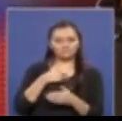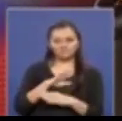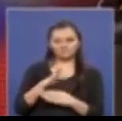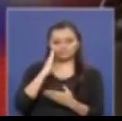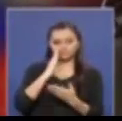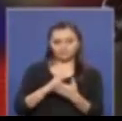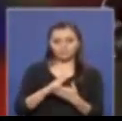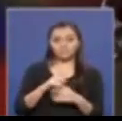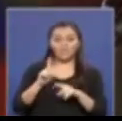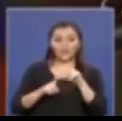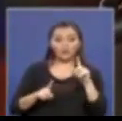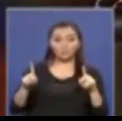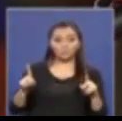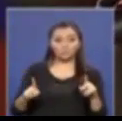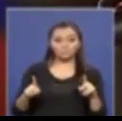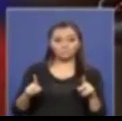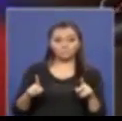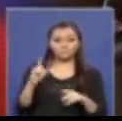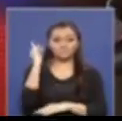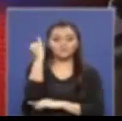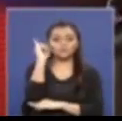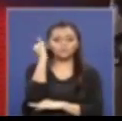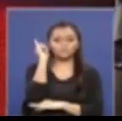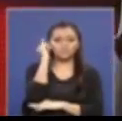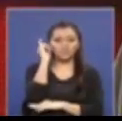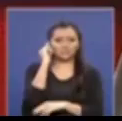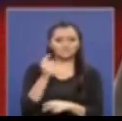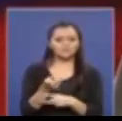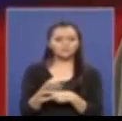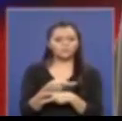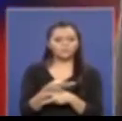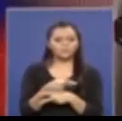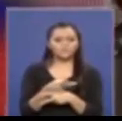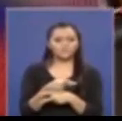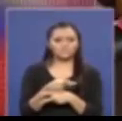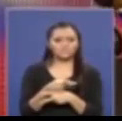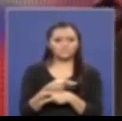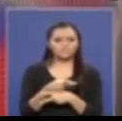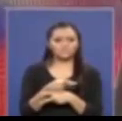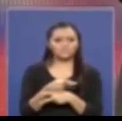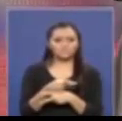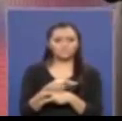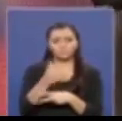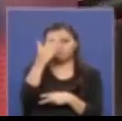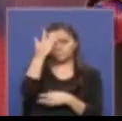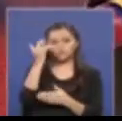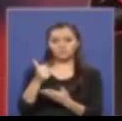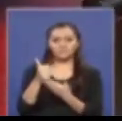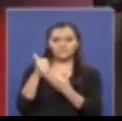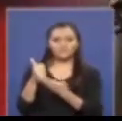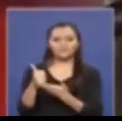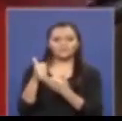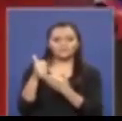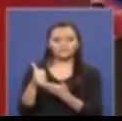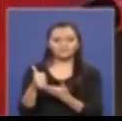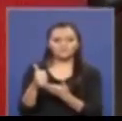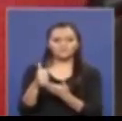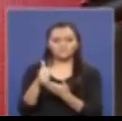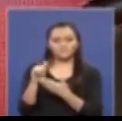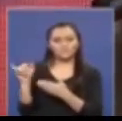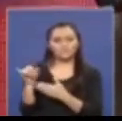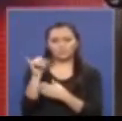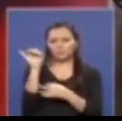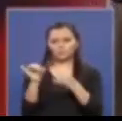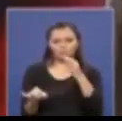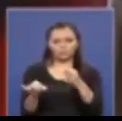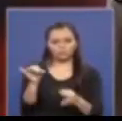subsidios a ciertos segmentos industriales y productivos, ¿no?, que se beneficiaban, ahí sí, en forma injusta